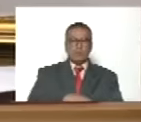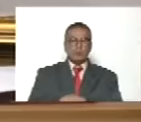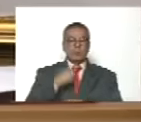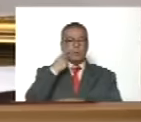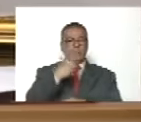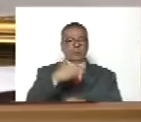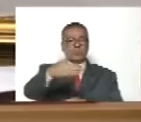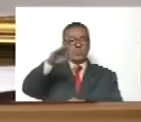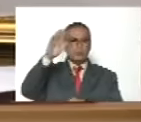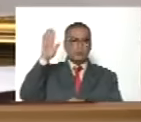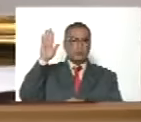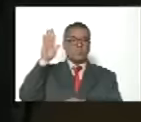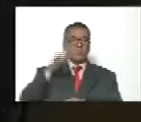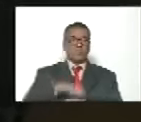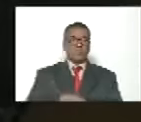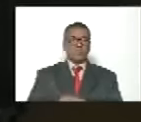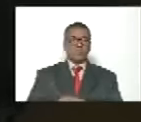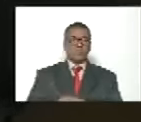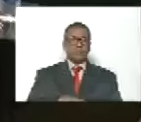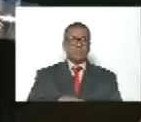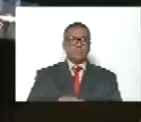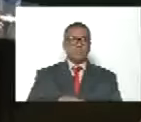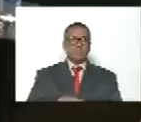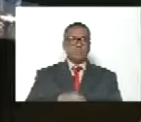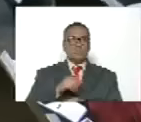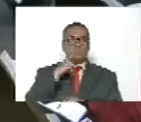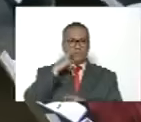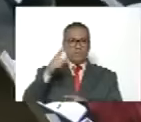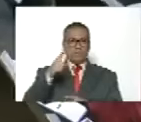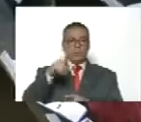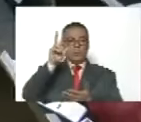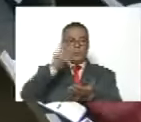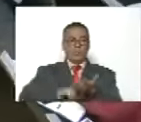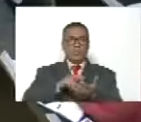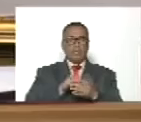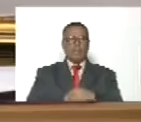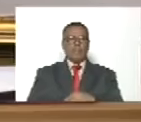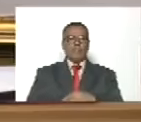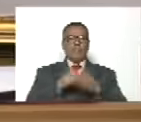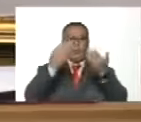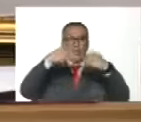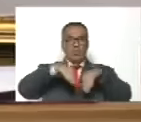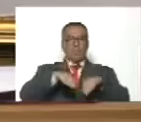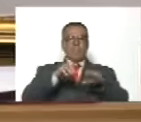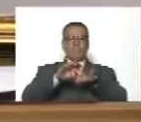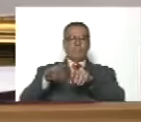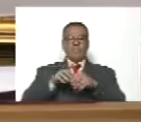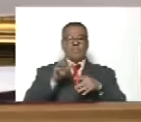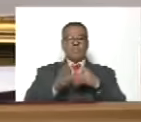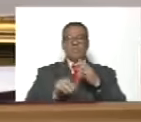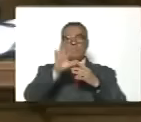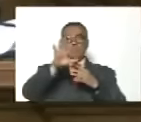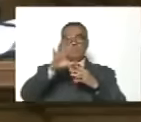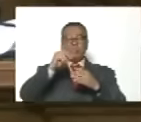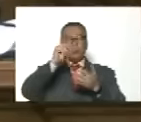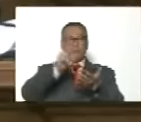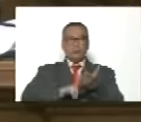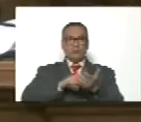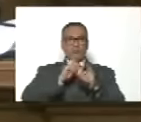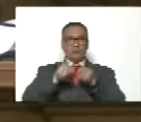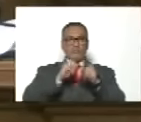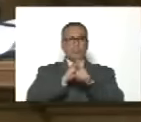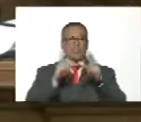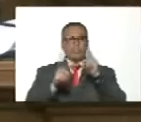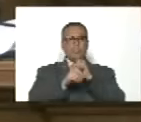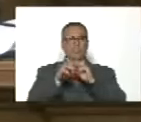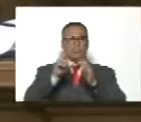no se manifestaron con la señal de costumbre, mayoría evidente, se aprueba. Siguiente, secretaria. Quinto, se sugiere aprobar con modificación